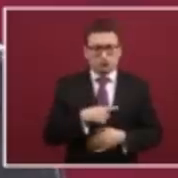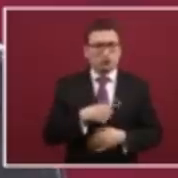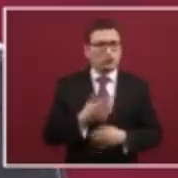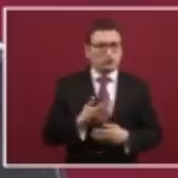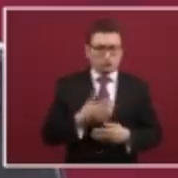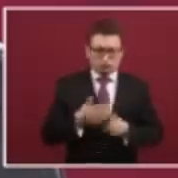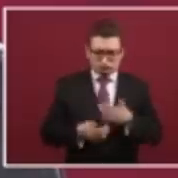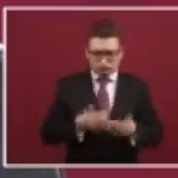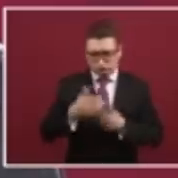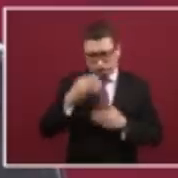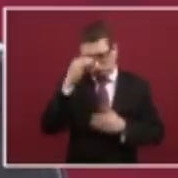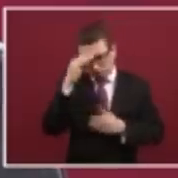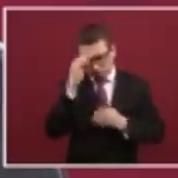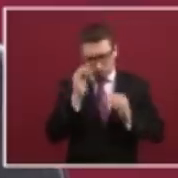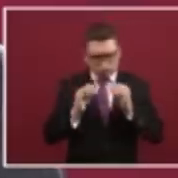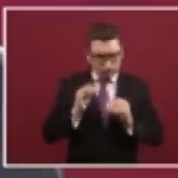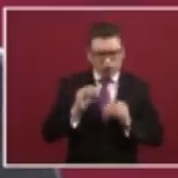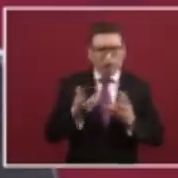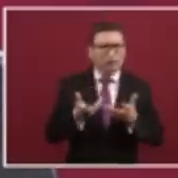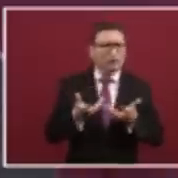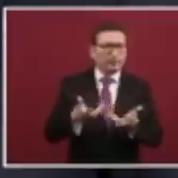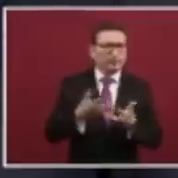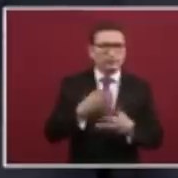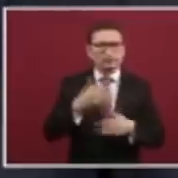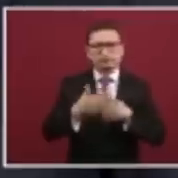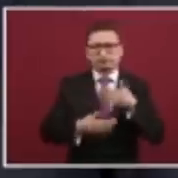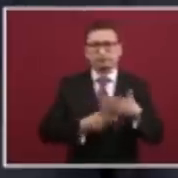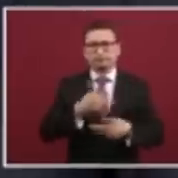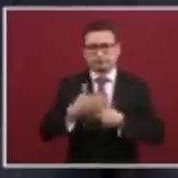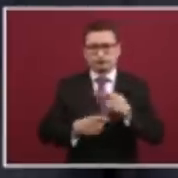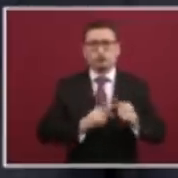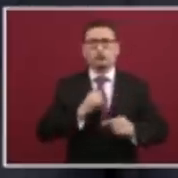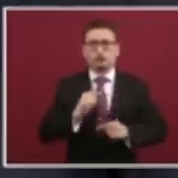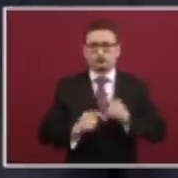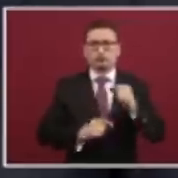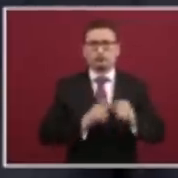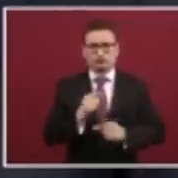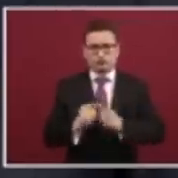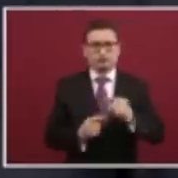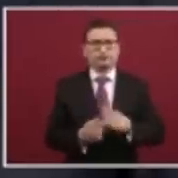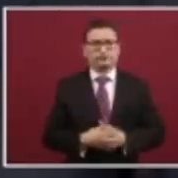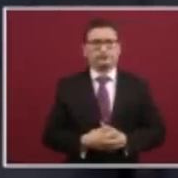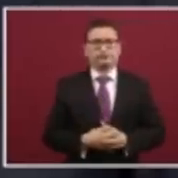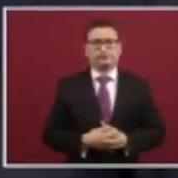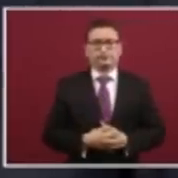resolviendo y poco a poco han ido